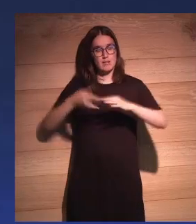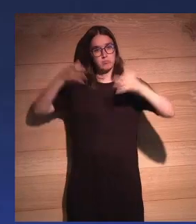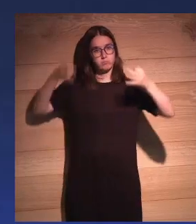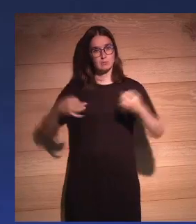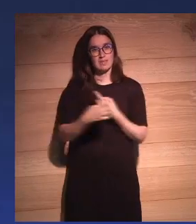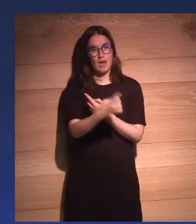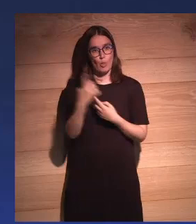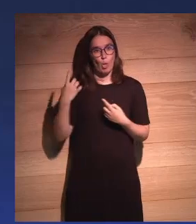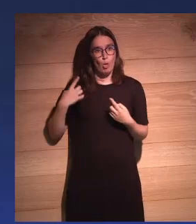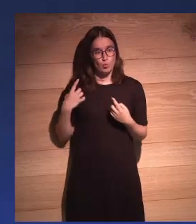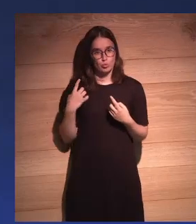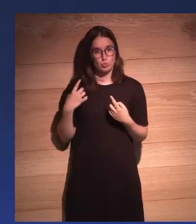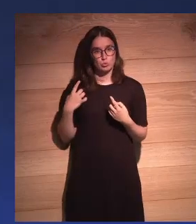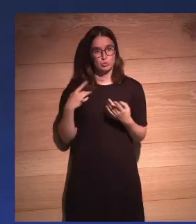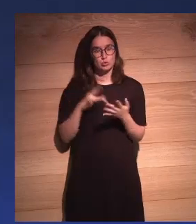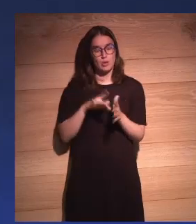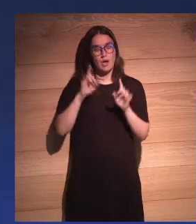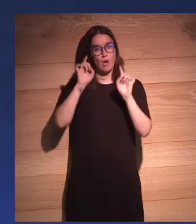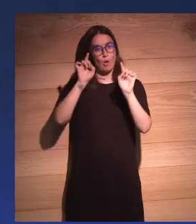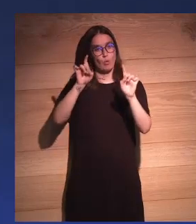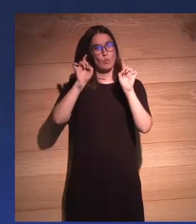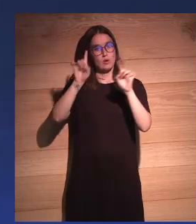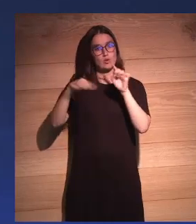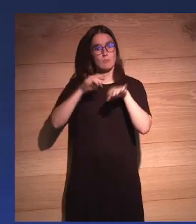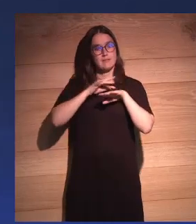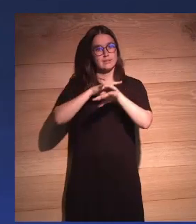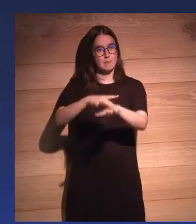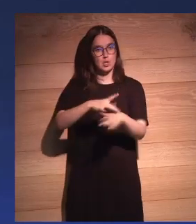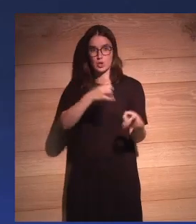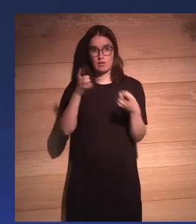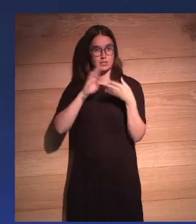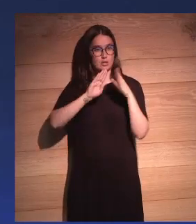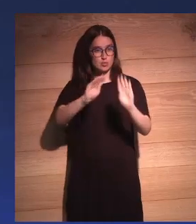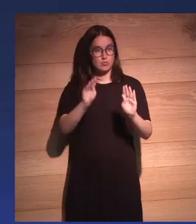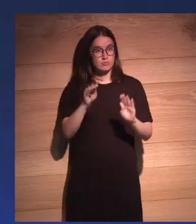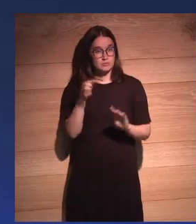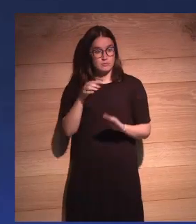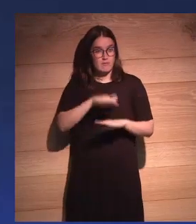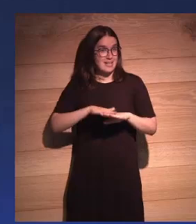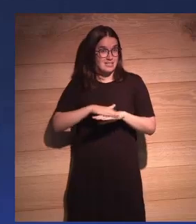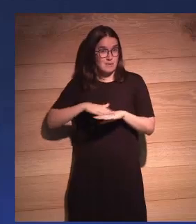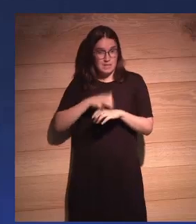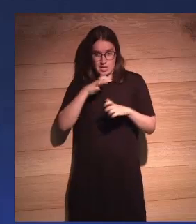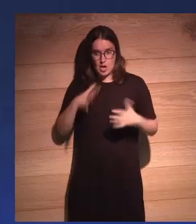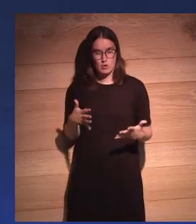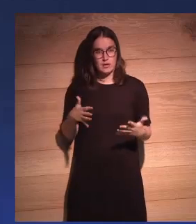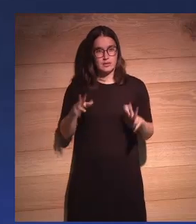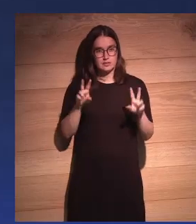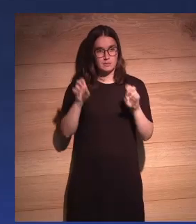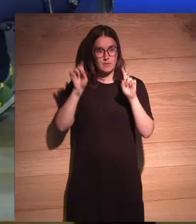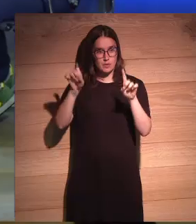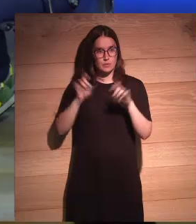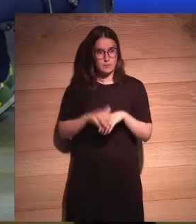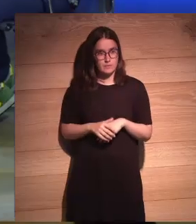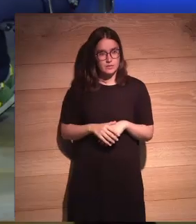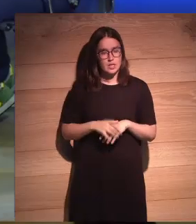de que cada uno recibe la educación y el itinerario que necesita. Yo creo que es ahí básicamente donde estamos en la parte de educación. ¿Para hacer